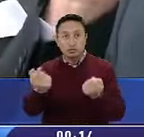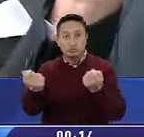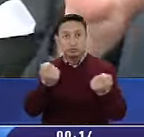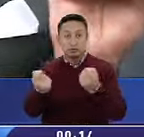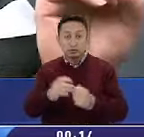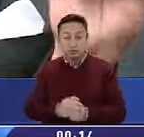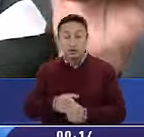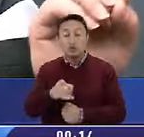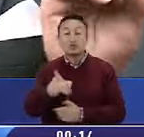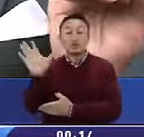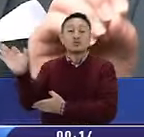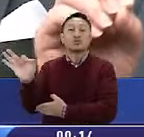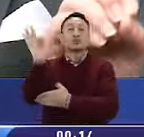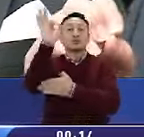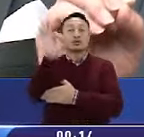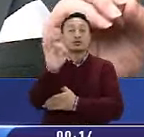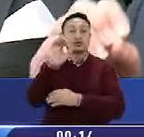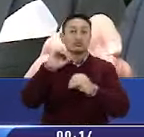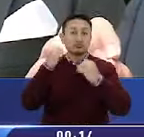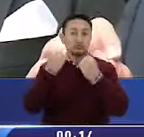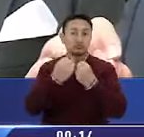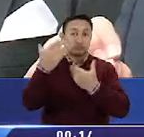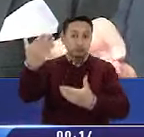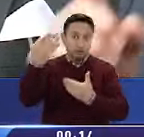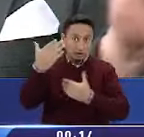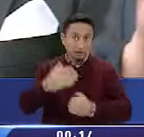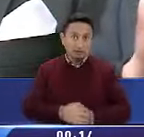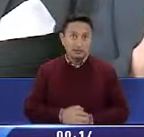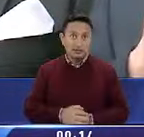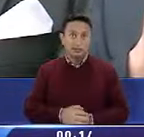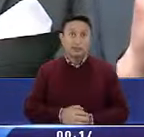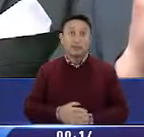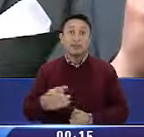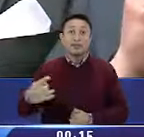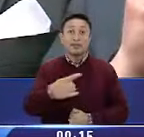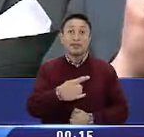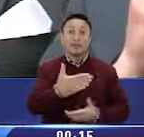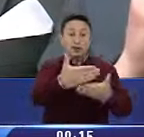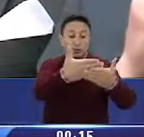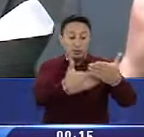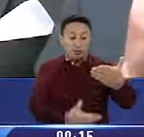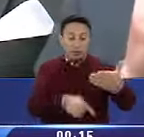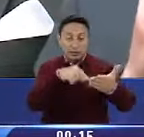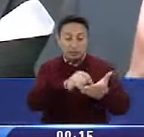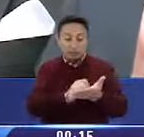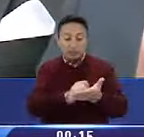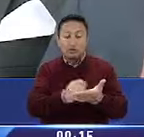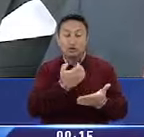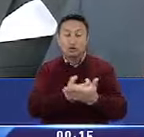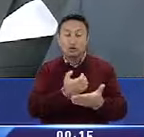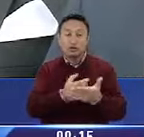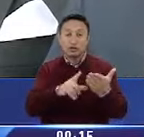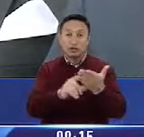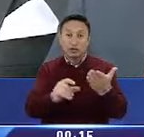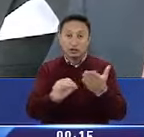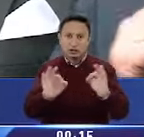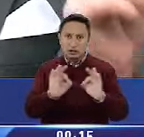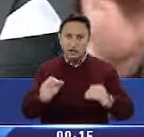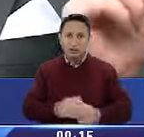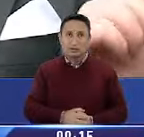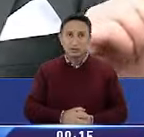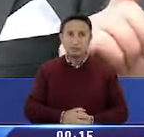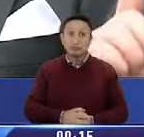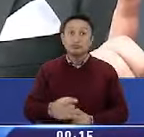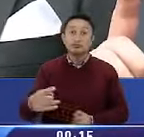el representante legal de la organización política que no presenten el informe económico financiero